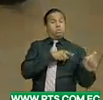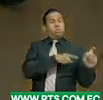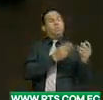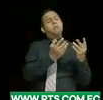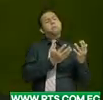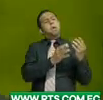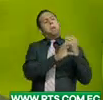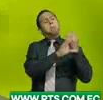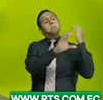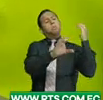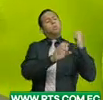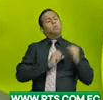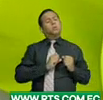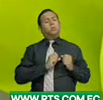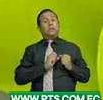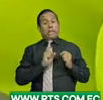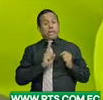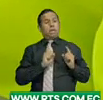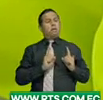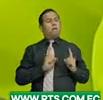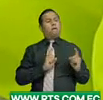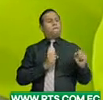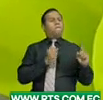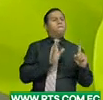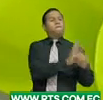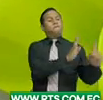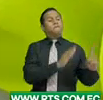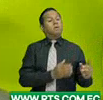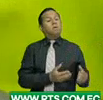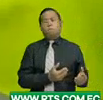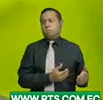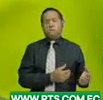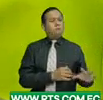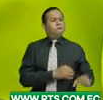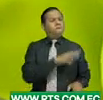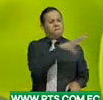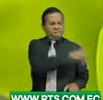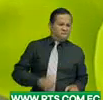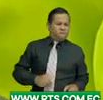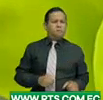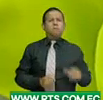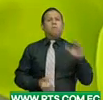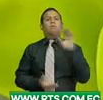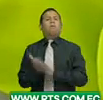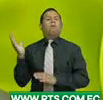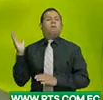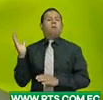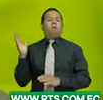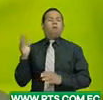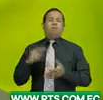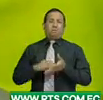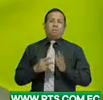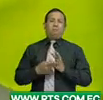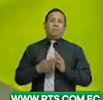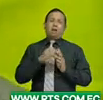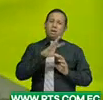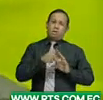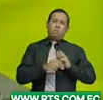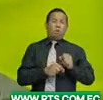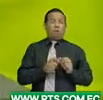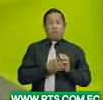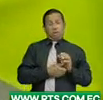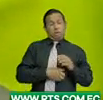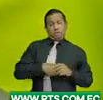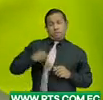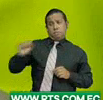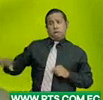de trabajo. Le empujan, le intimidan y posterior a esto le arranchan su teléfono celular. Luego se pasan el teléfono celular